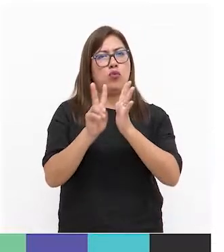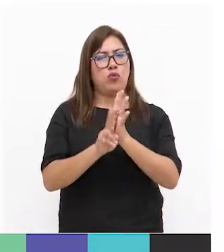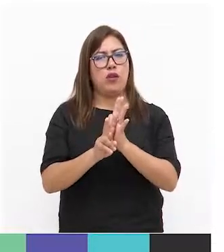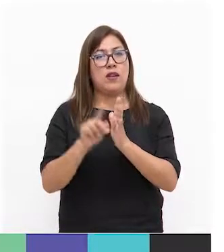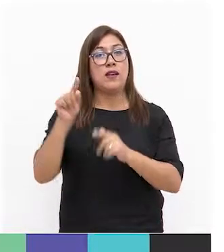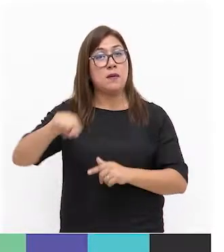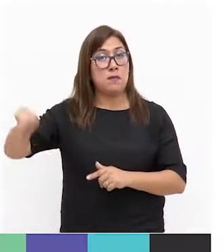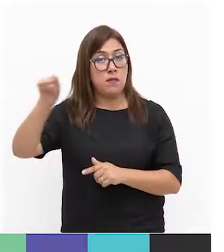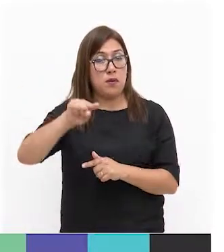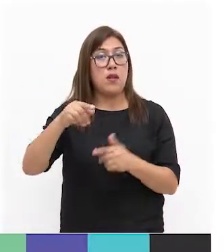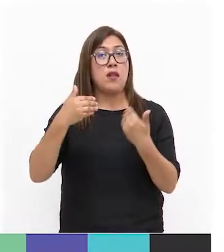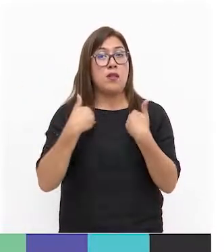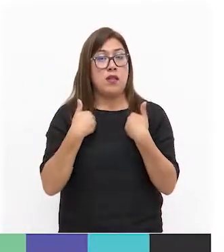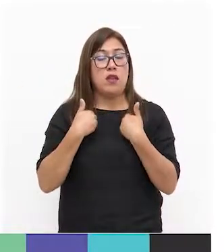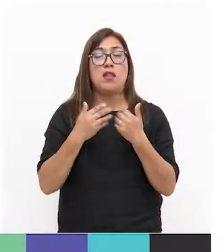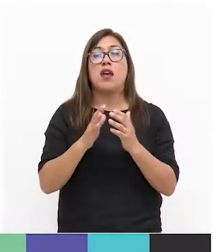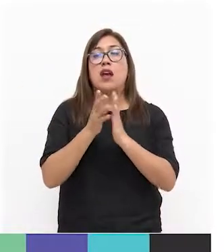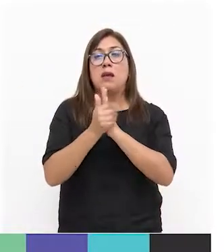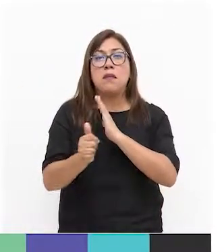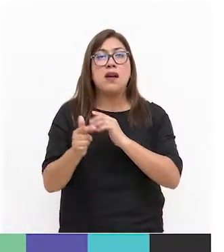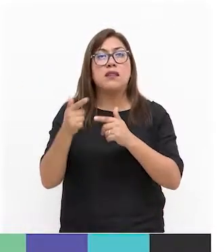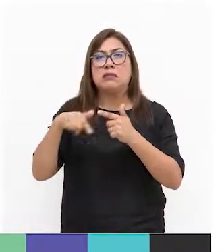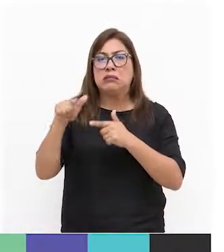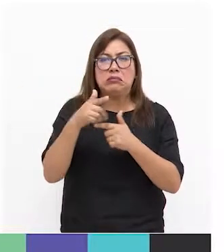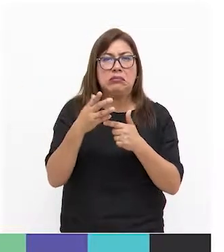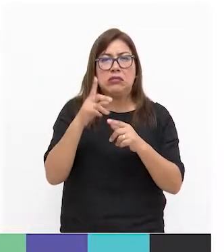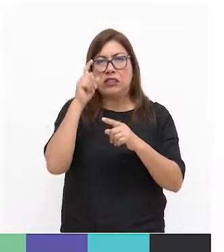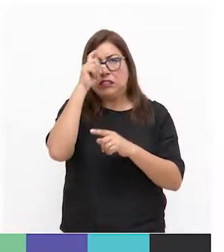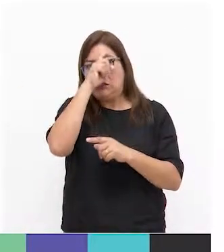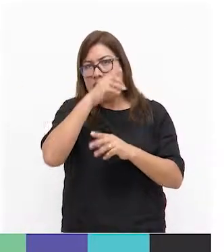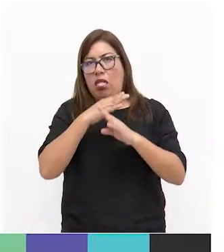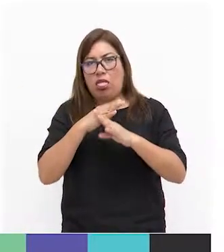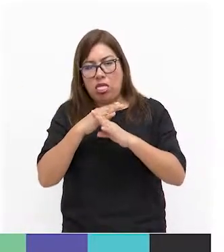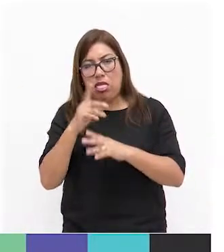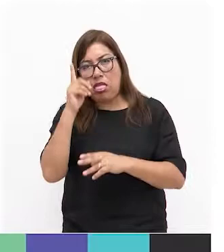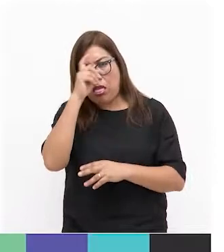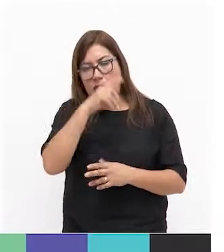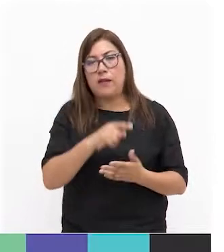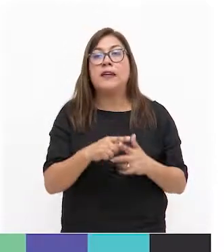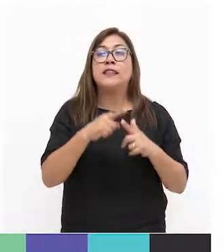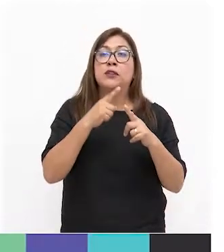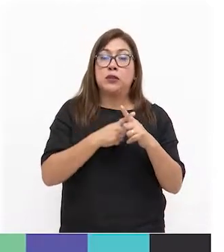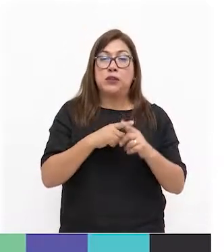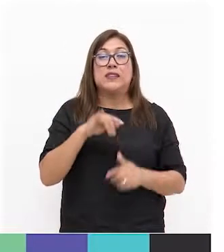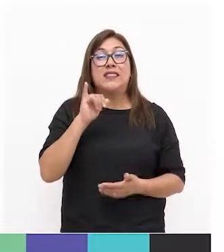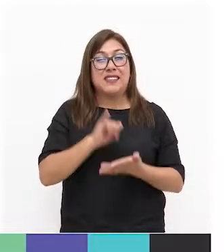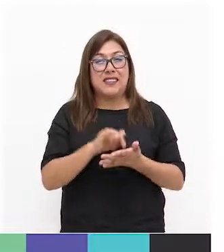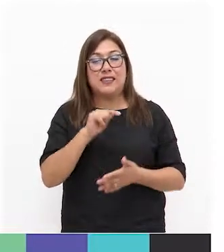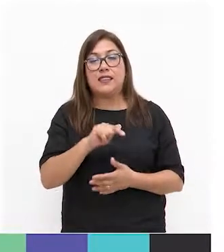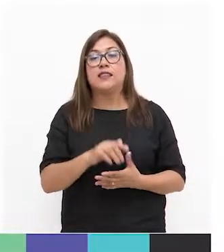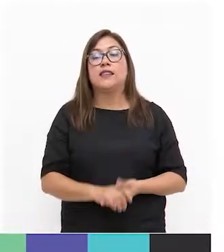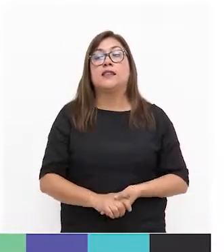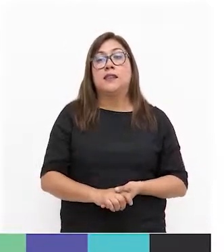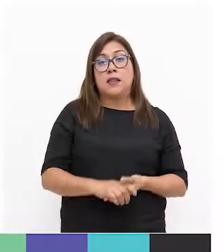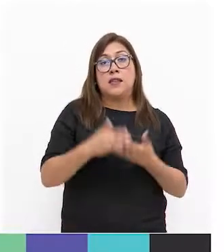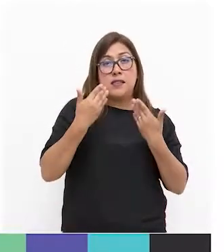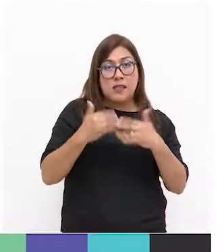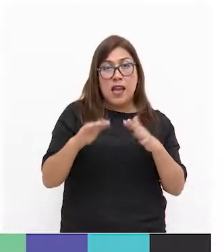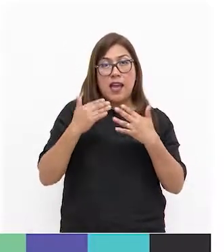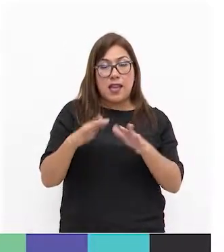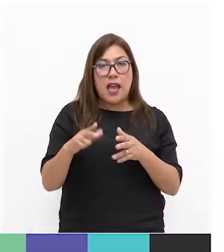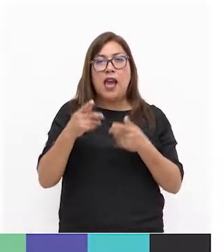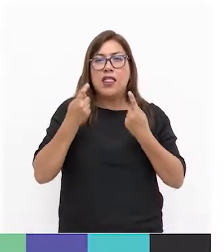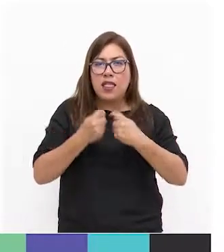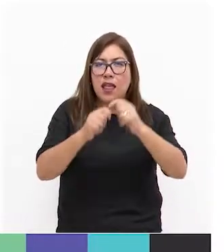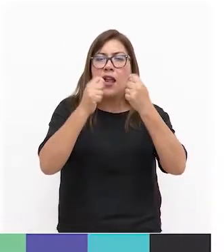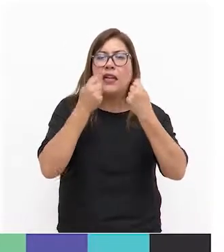para aquellas con capacidad de ejercicio restringida. Esta medida se justifica después de haber realizado